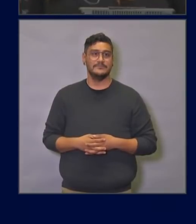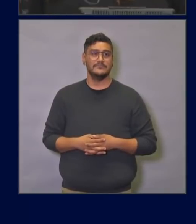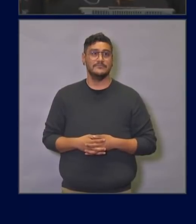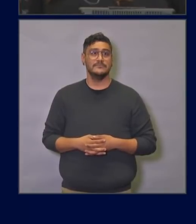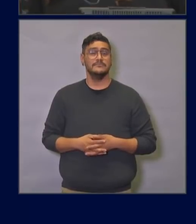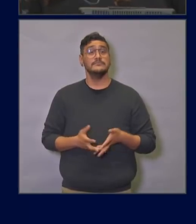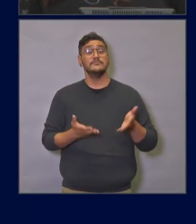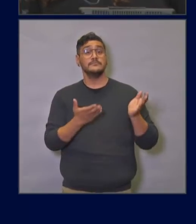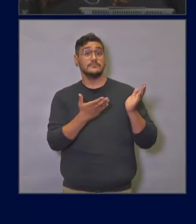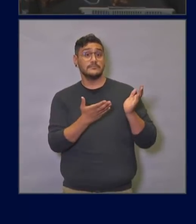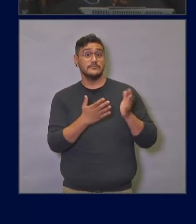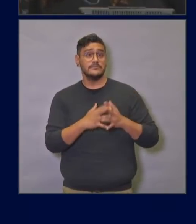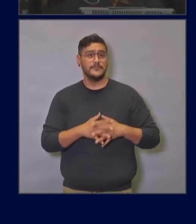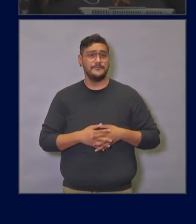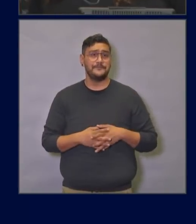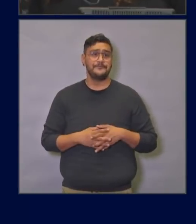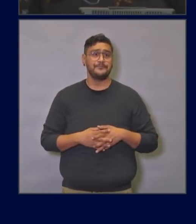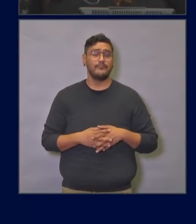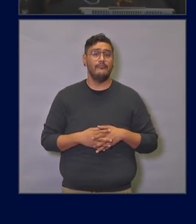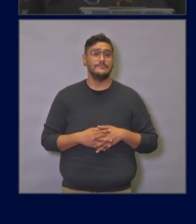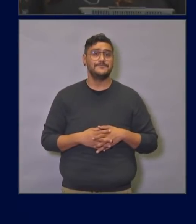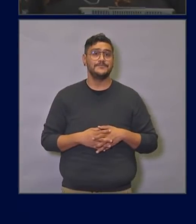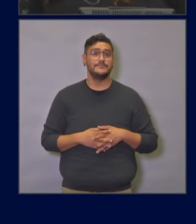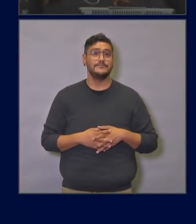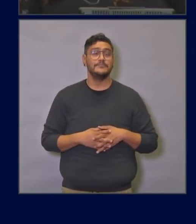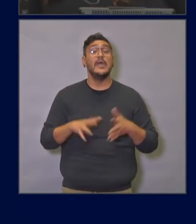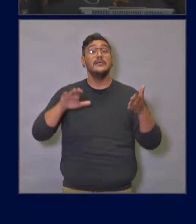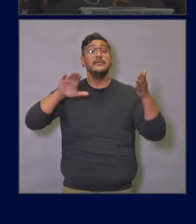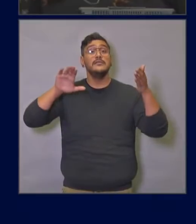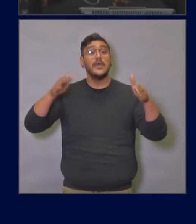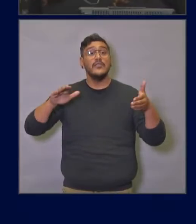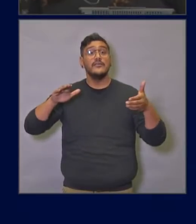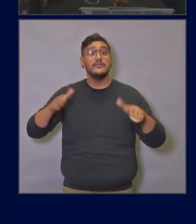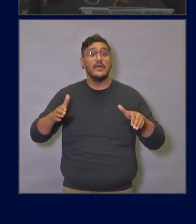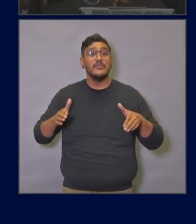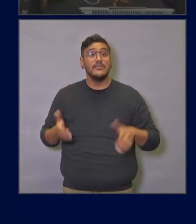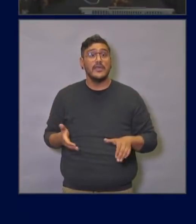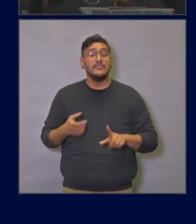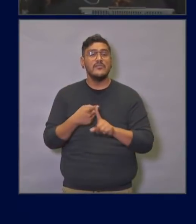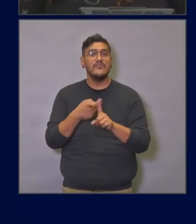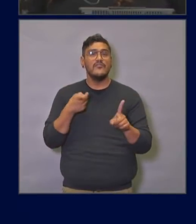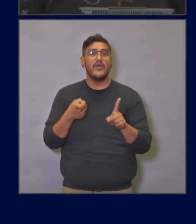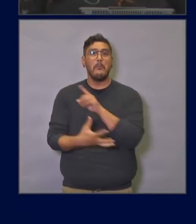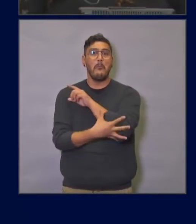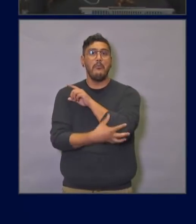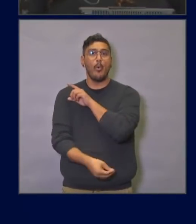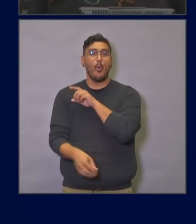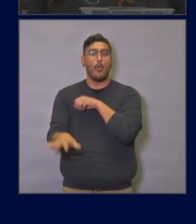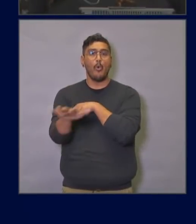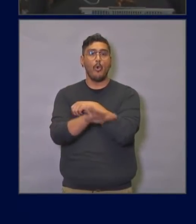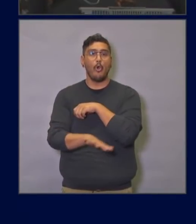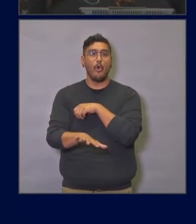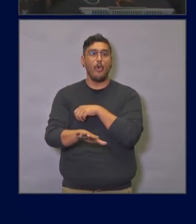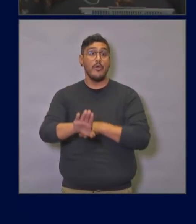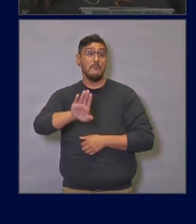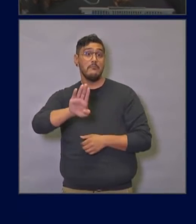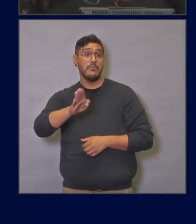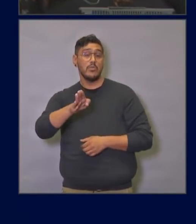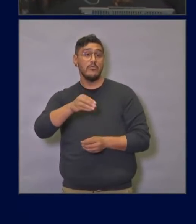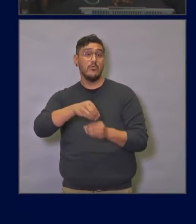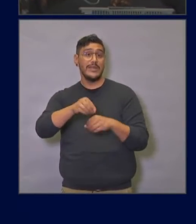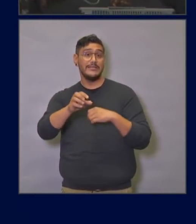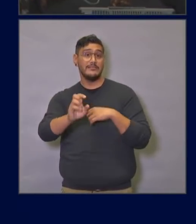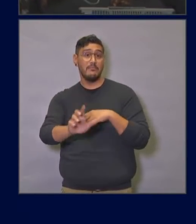Esta diapositiva muestra las tasas de mortalidad de individuos por área de pobreza. La línea azul en la parte